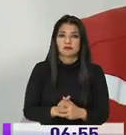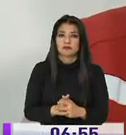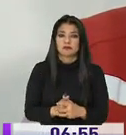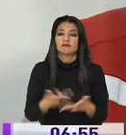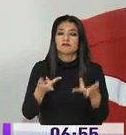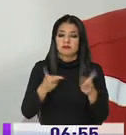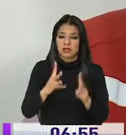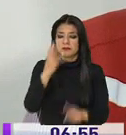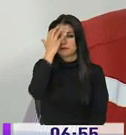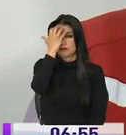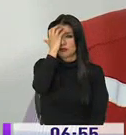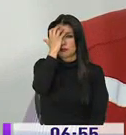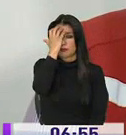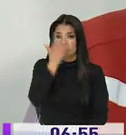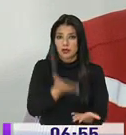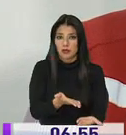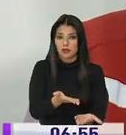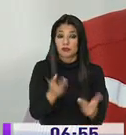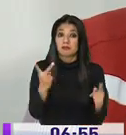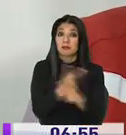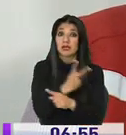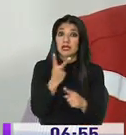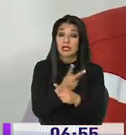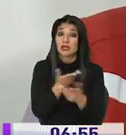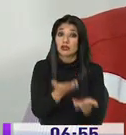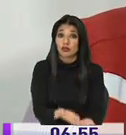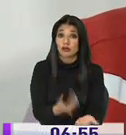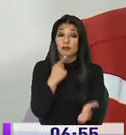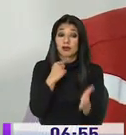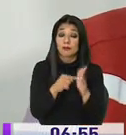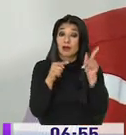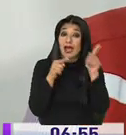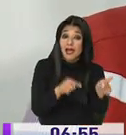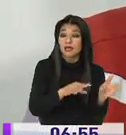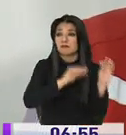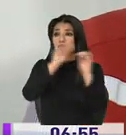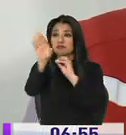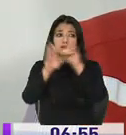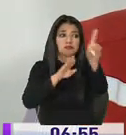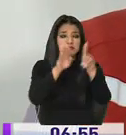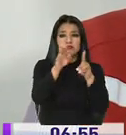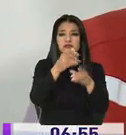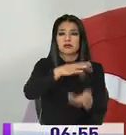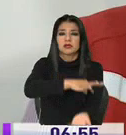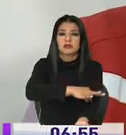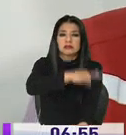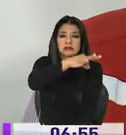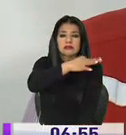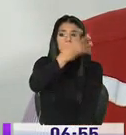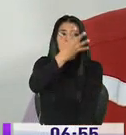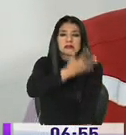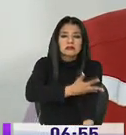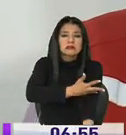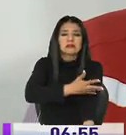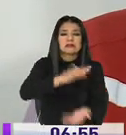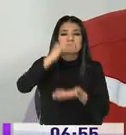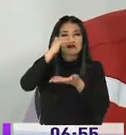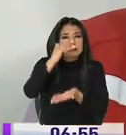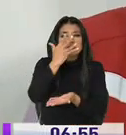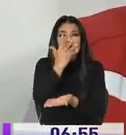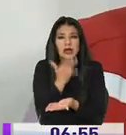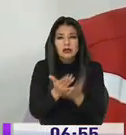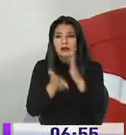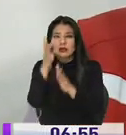es que ponen en riesgo el despacho que desde ahí se hace de las cintas de sangre hacia clínicas y hospitales